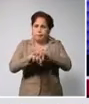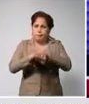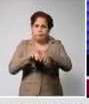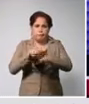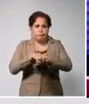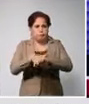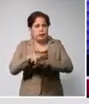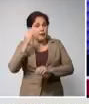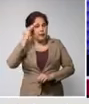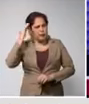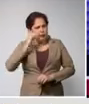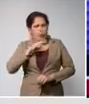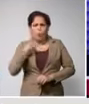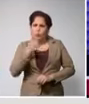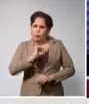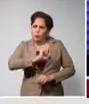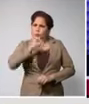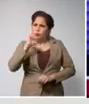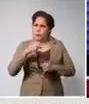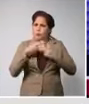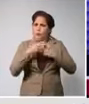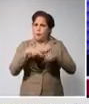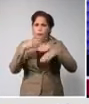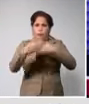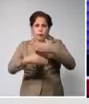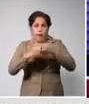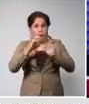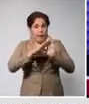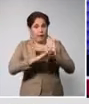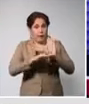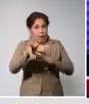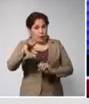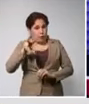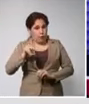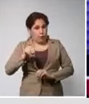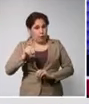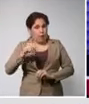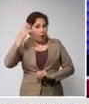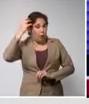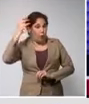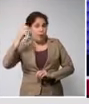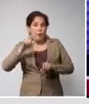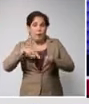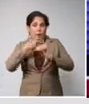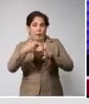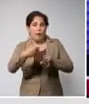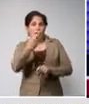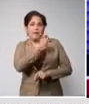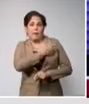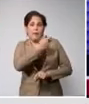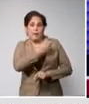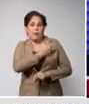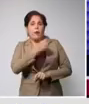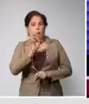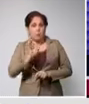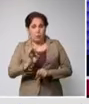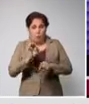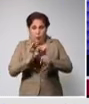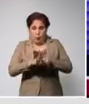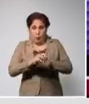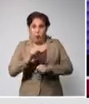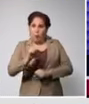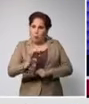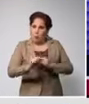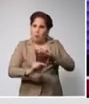duda que lo vamos a resolver con las medidas que se adopten, con la vacunación que ya